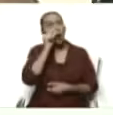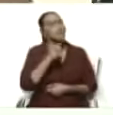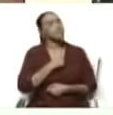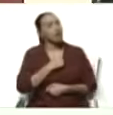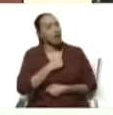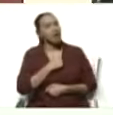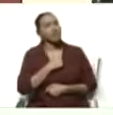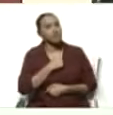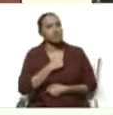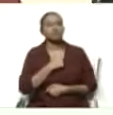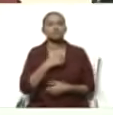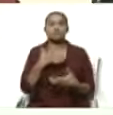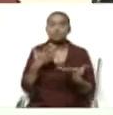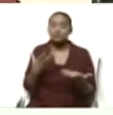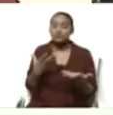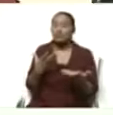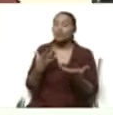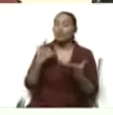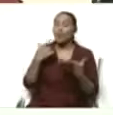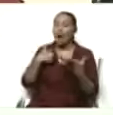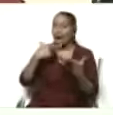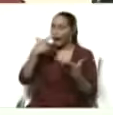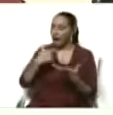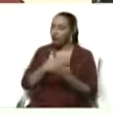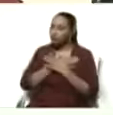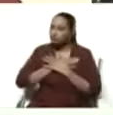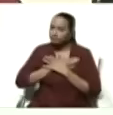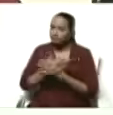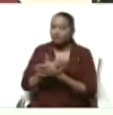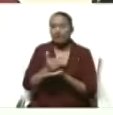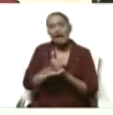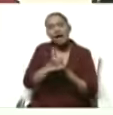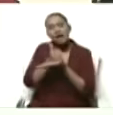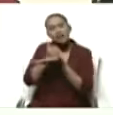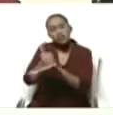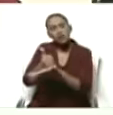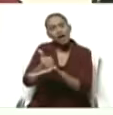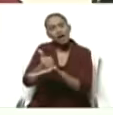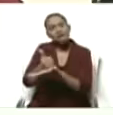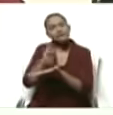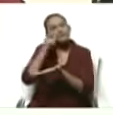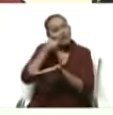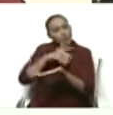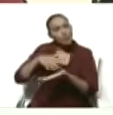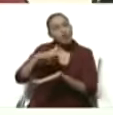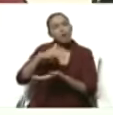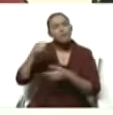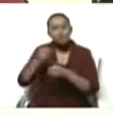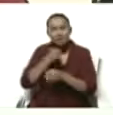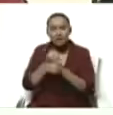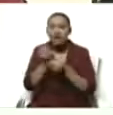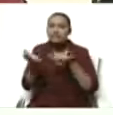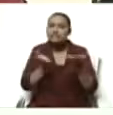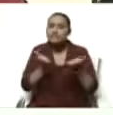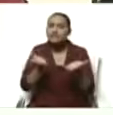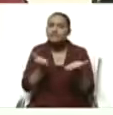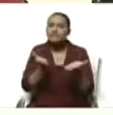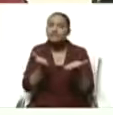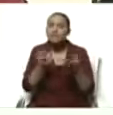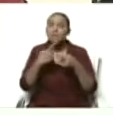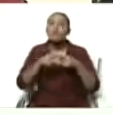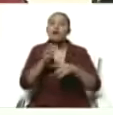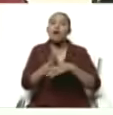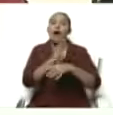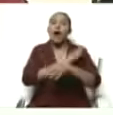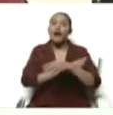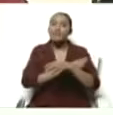aquí una un gesto de nobleza gesto de grandeza de nuestro pueblo Pero además de mucha organización